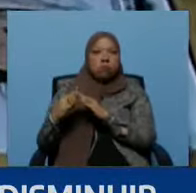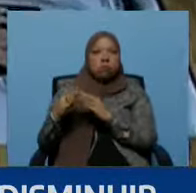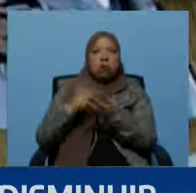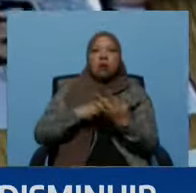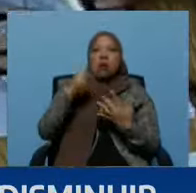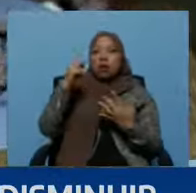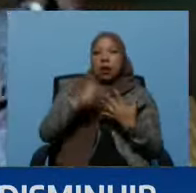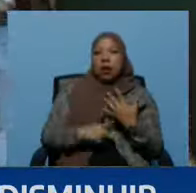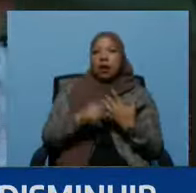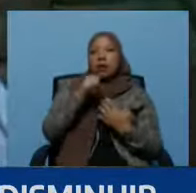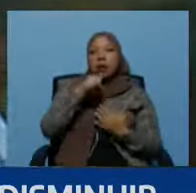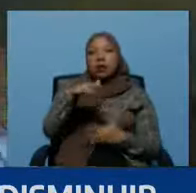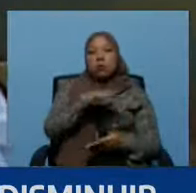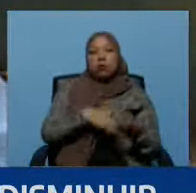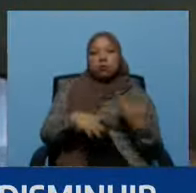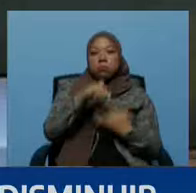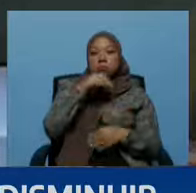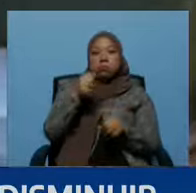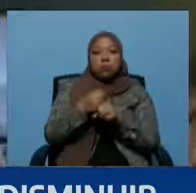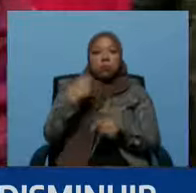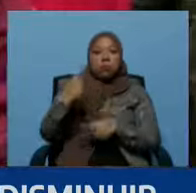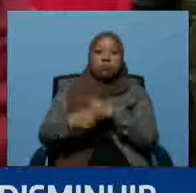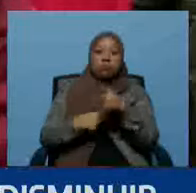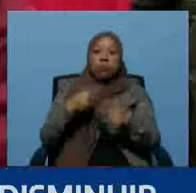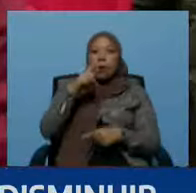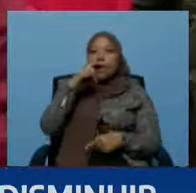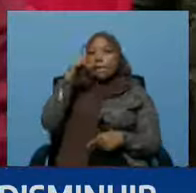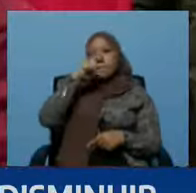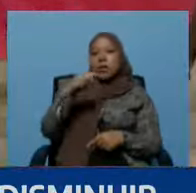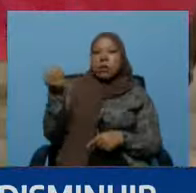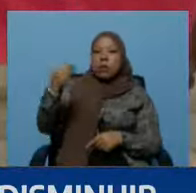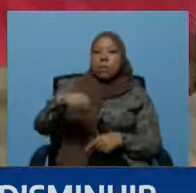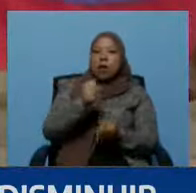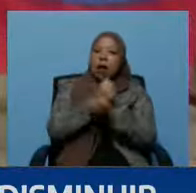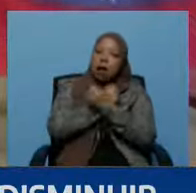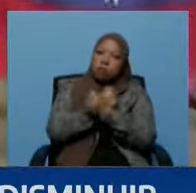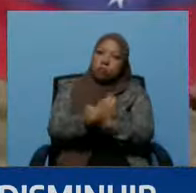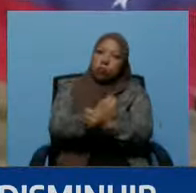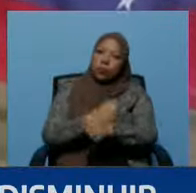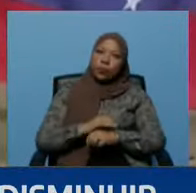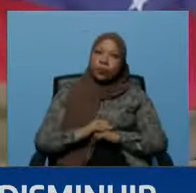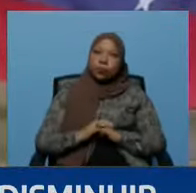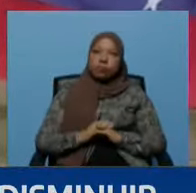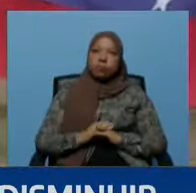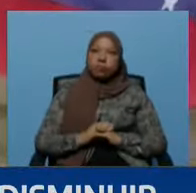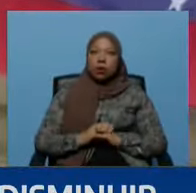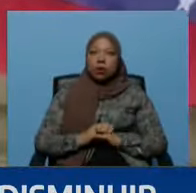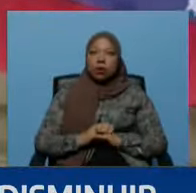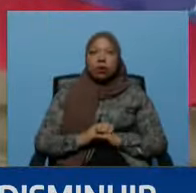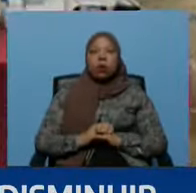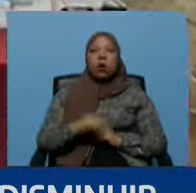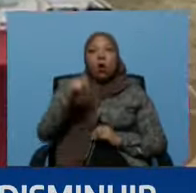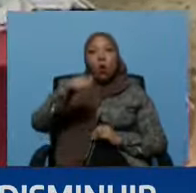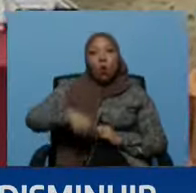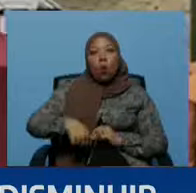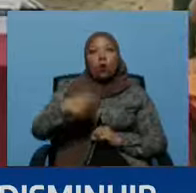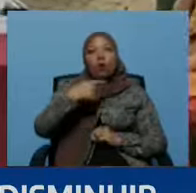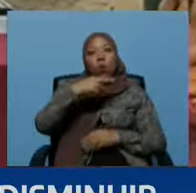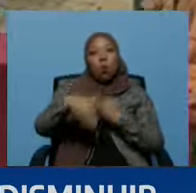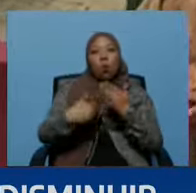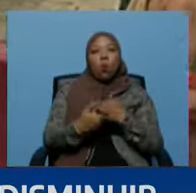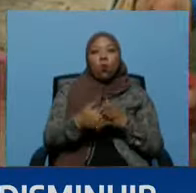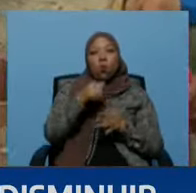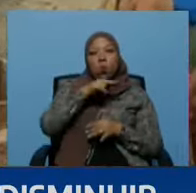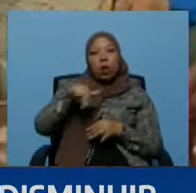Amor en Acción y en las jornadas Más Años, Más Amor. Mi comandante en jefe, hoy nos hemos